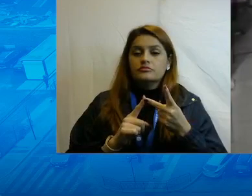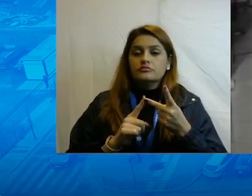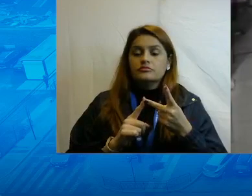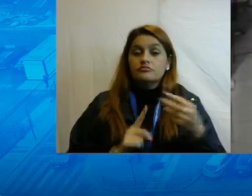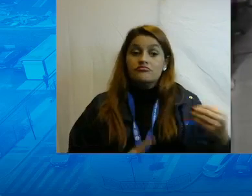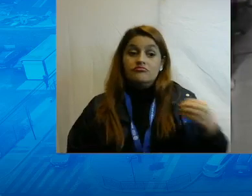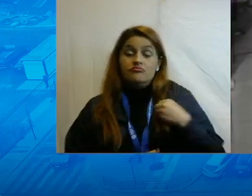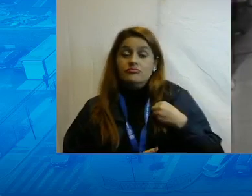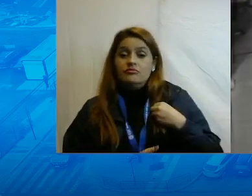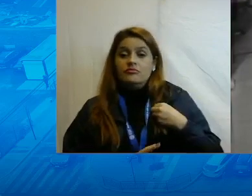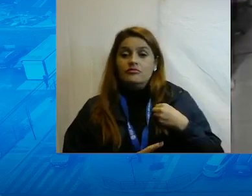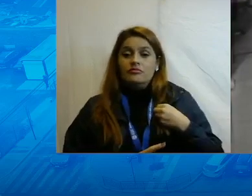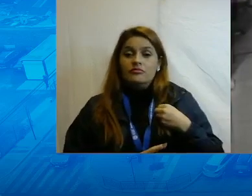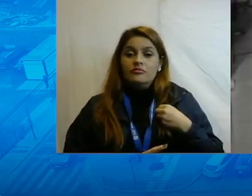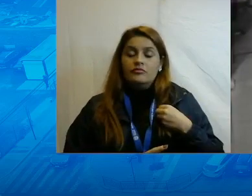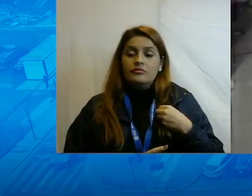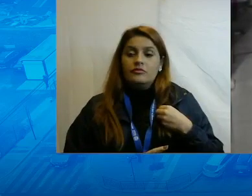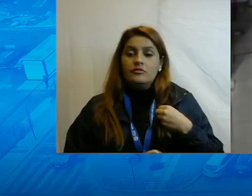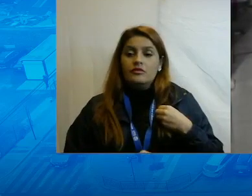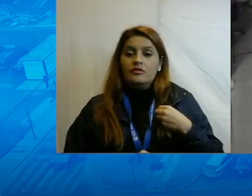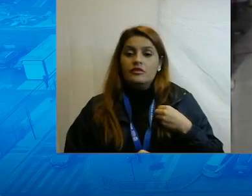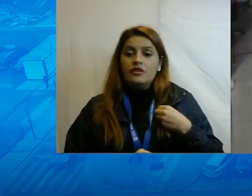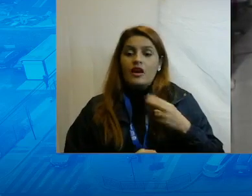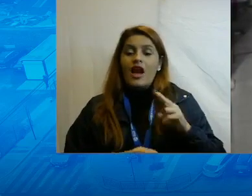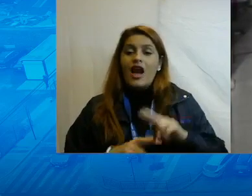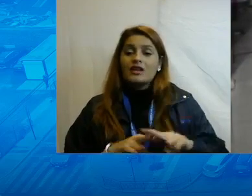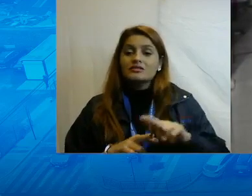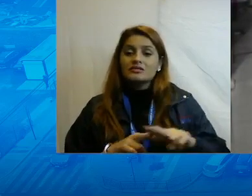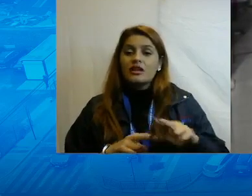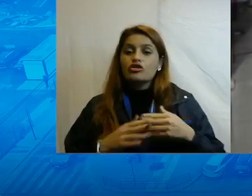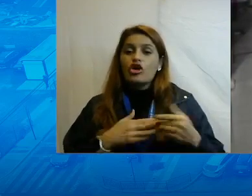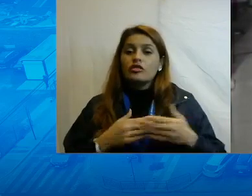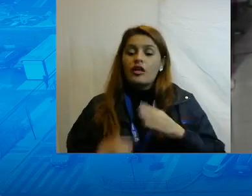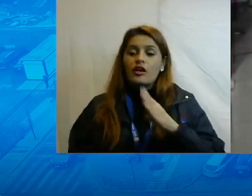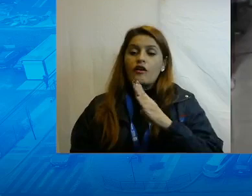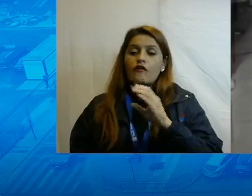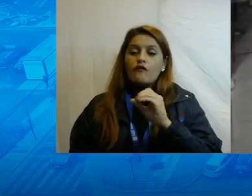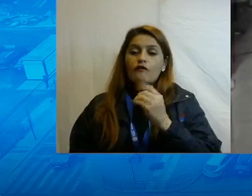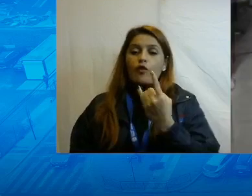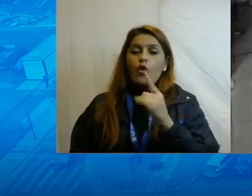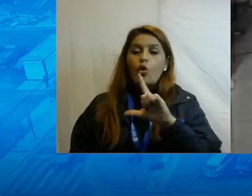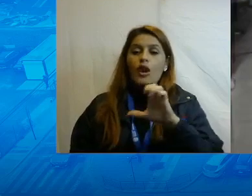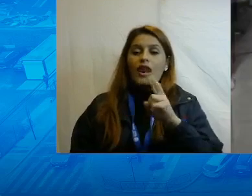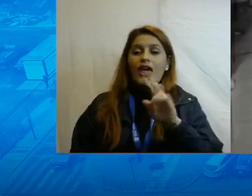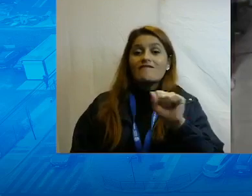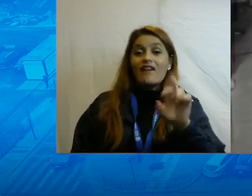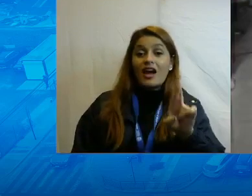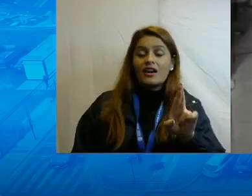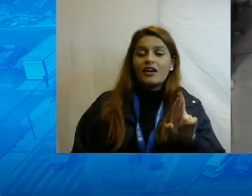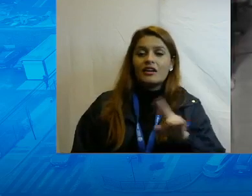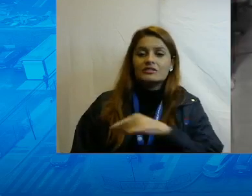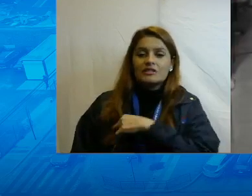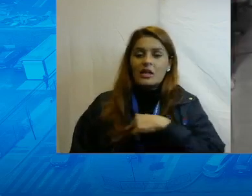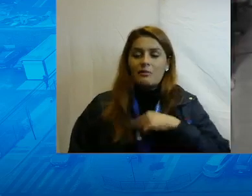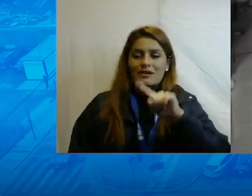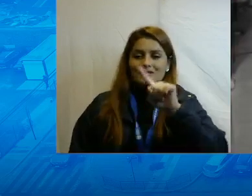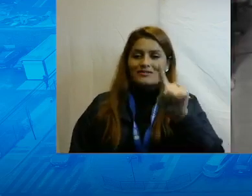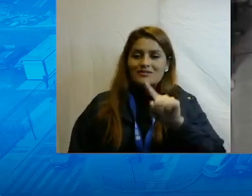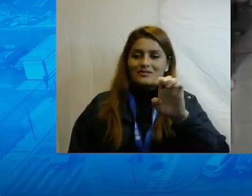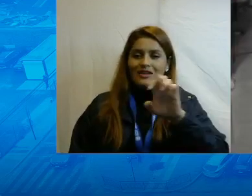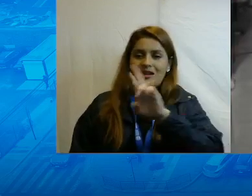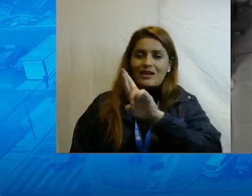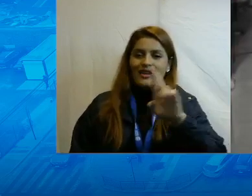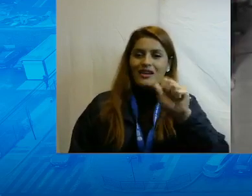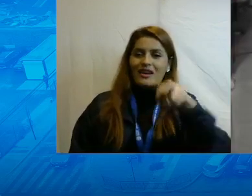Junta de Vecinos de Barrio Estación respecto a la intervención que se hizo en el Boulevard de Serrano, que se agradece la intervención. Sin